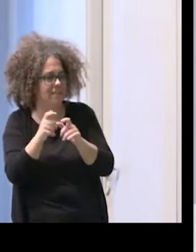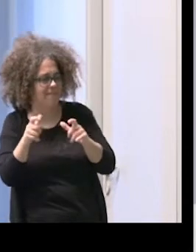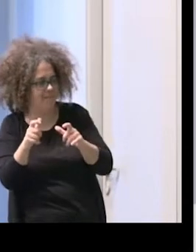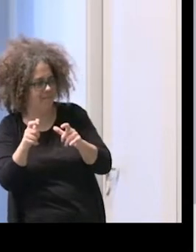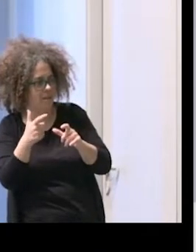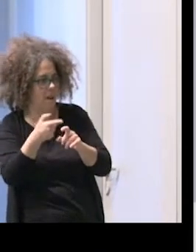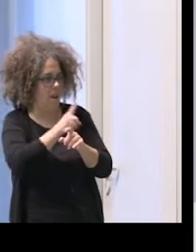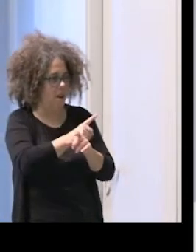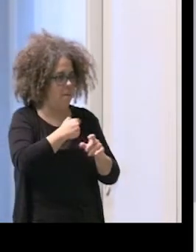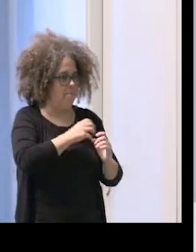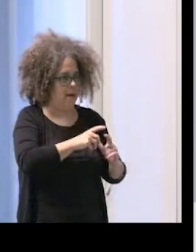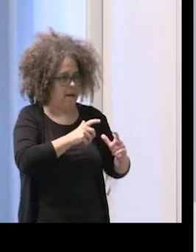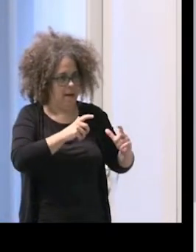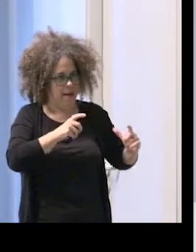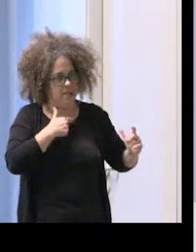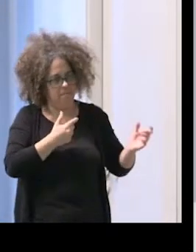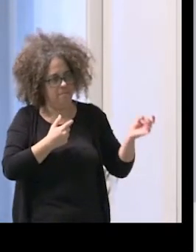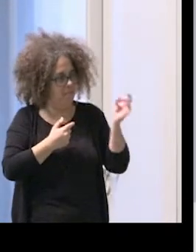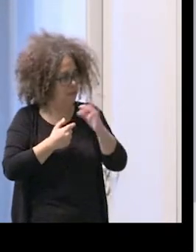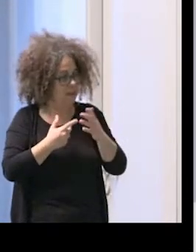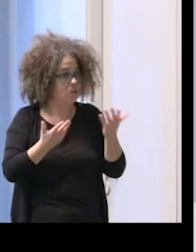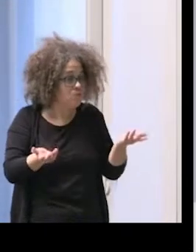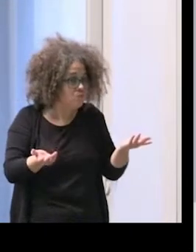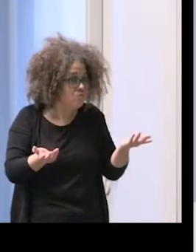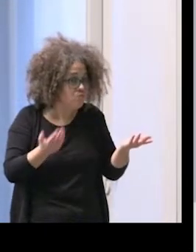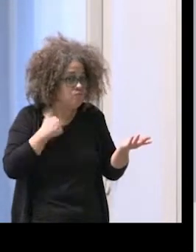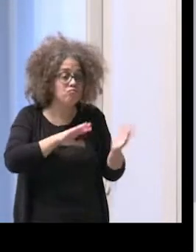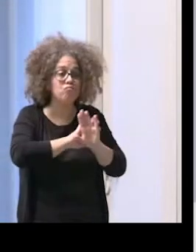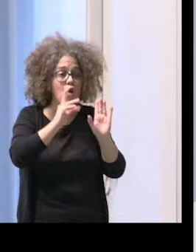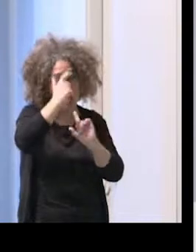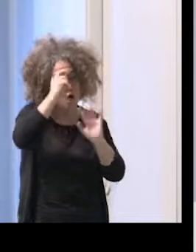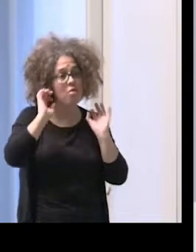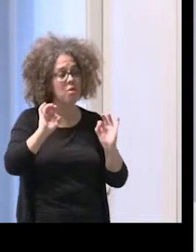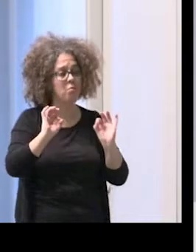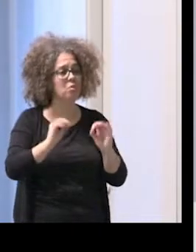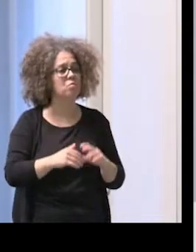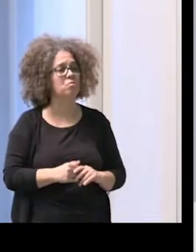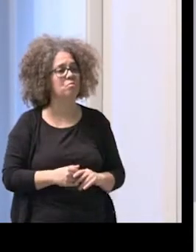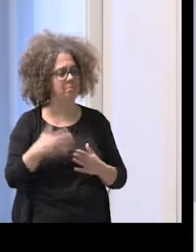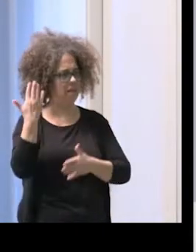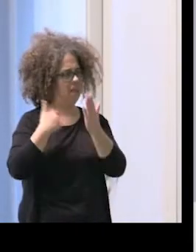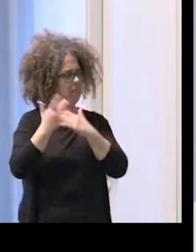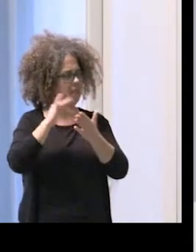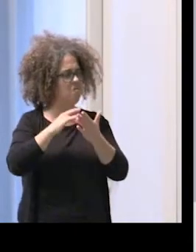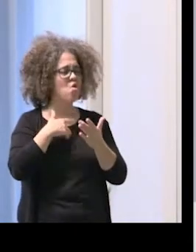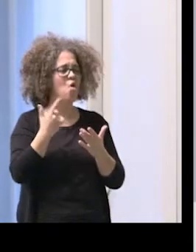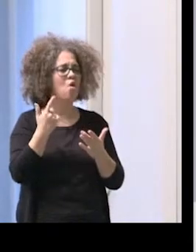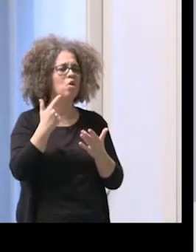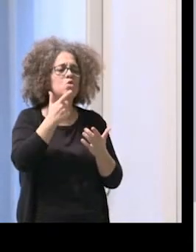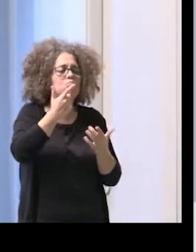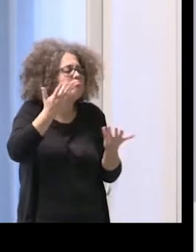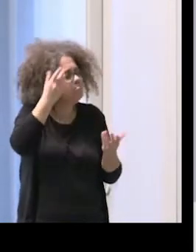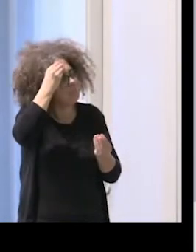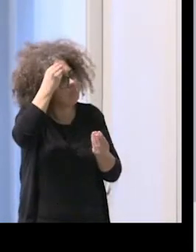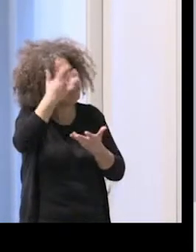vista técnico. Entonces, con esos conceptos en mente, lo que nosotros hicimos hace unos años ya, es tratar de decir, bueno,